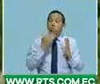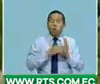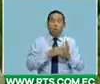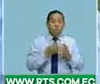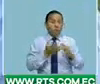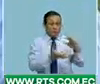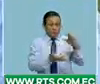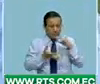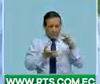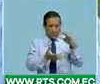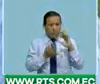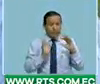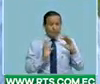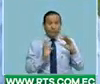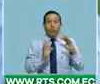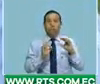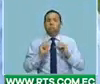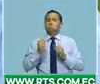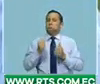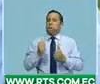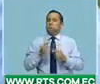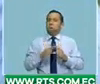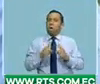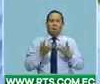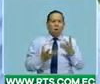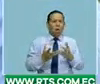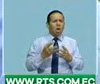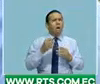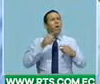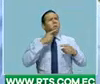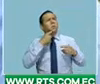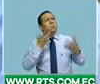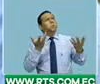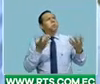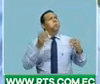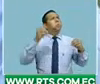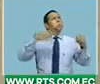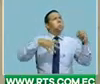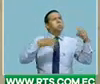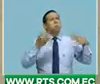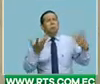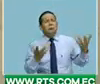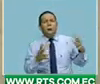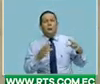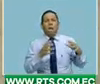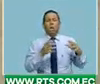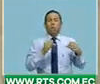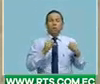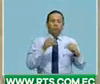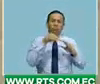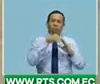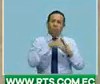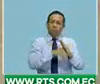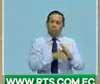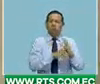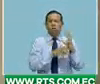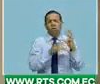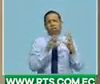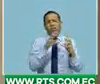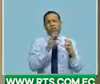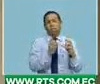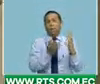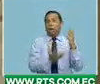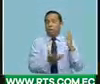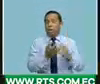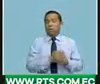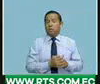que el clima no nos ayuda, pero ahorita gracias a Dios nos está ayudando porque los soles están un poquito fuertes. Pero más allá de eso existe preocupación por parte de los